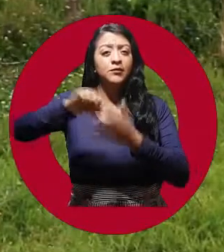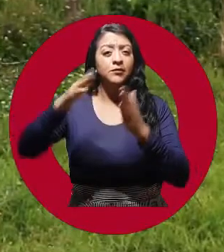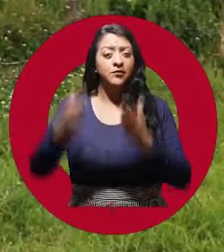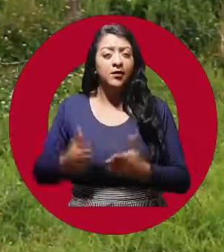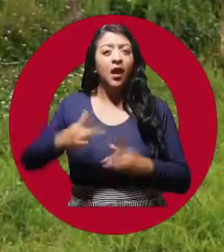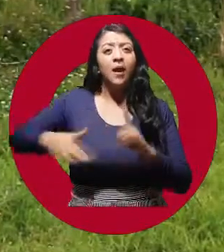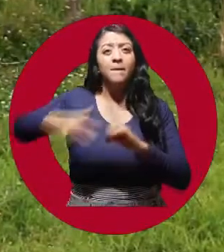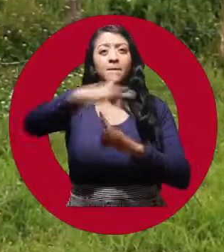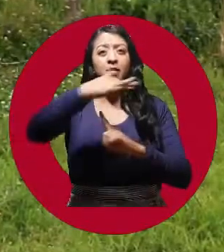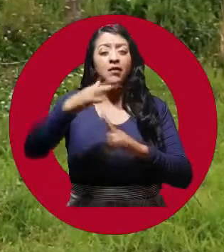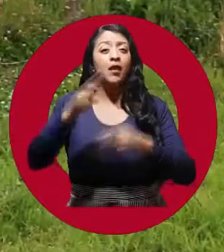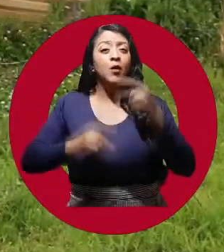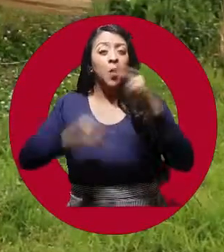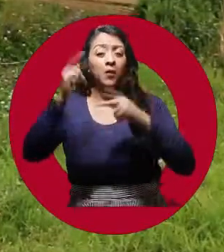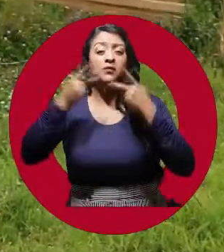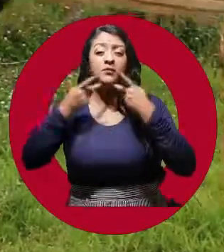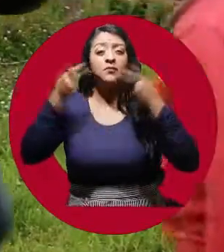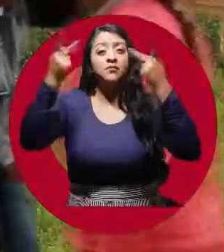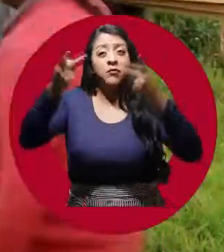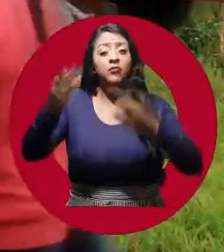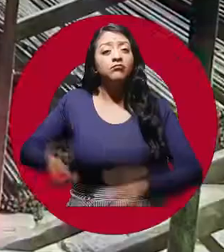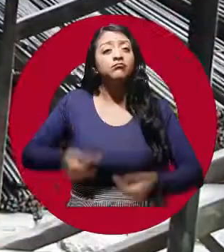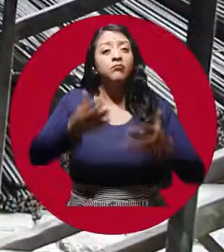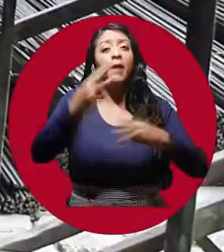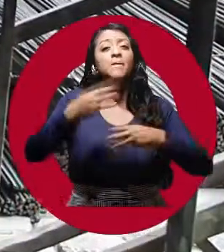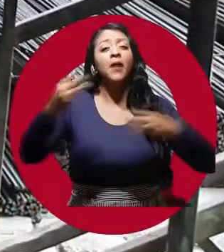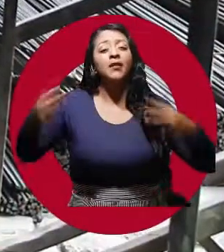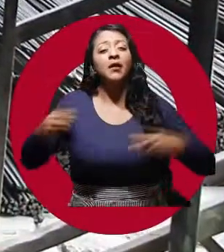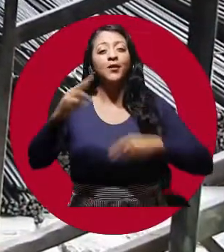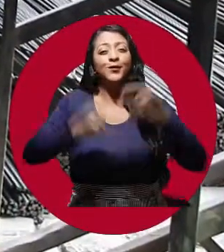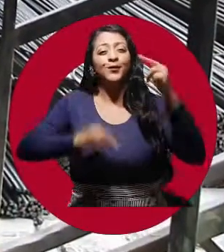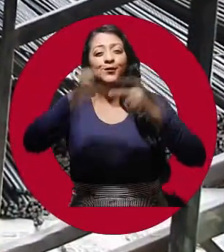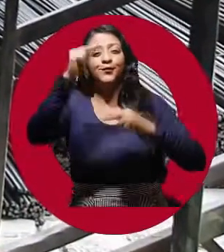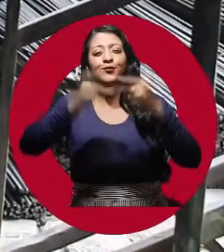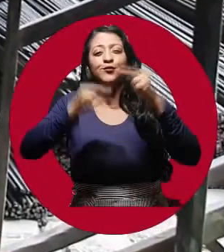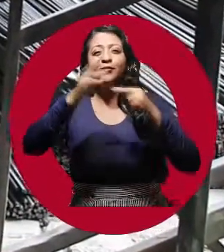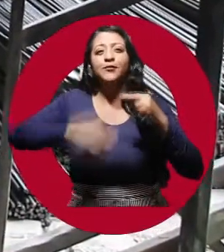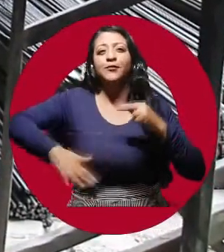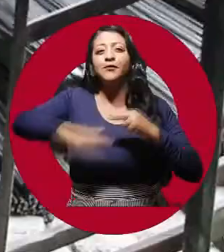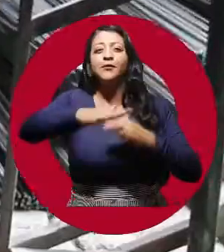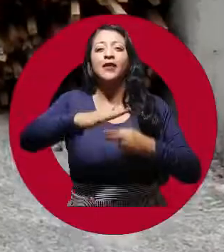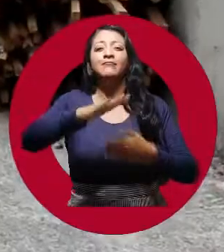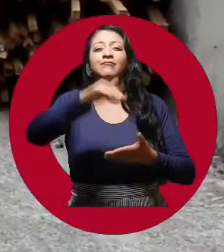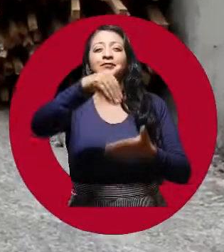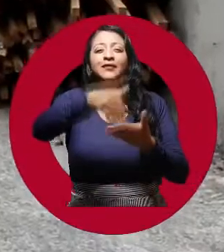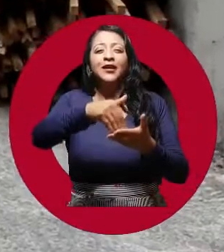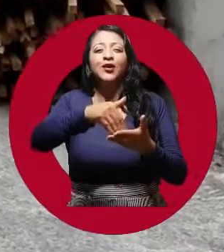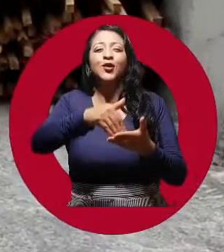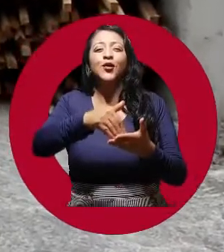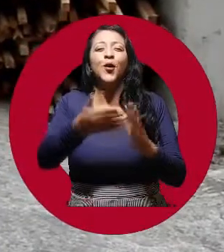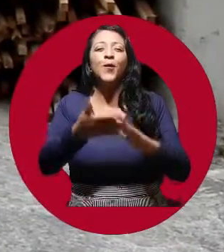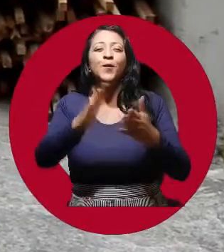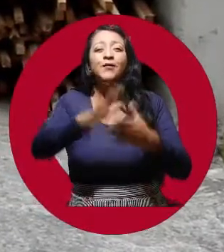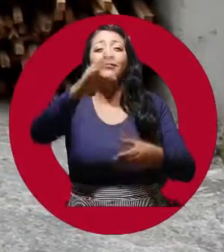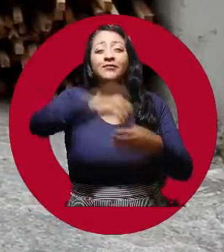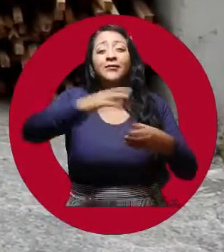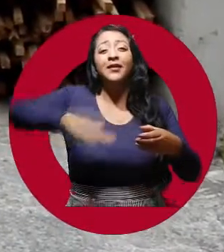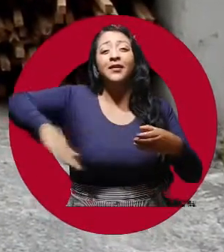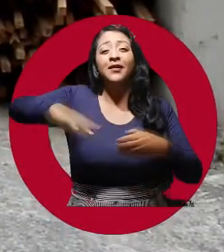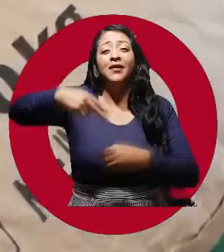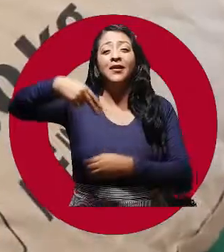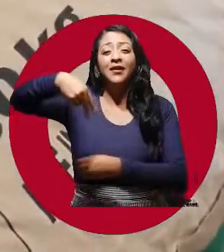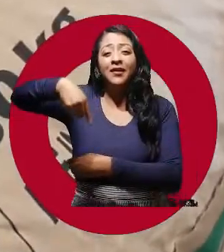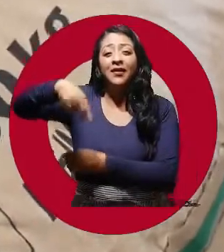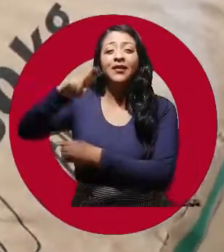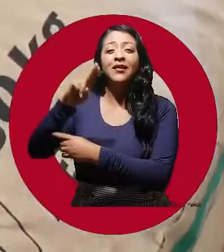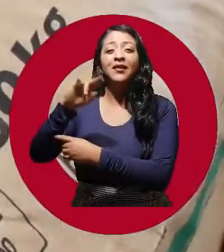Ciudadana, Gestión Ambiental y Obras Públicas, se realizó la entrega de materiales de construcción para la cubierta del Centro Comunitario y Productivo de San Antonio de Cambugán